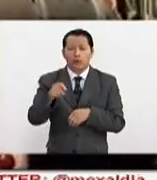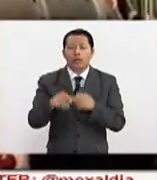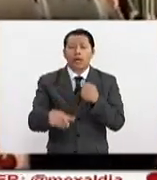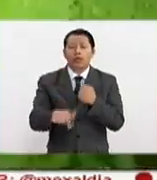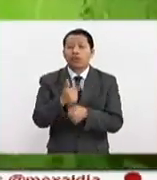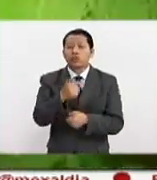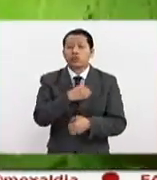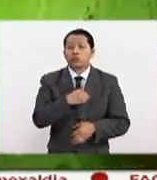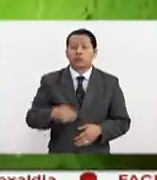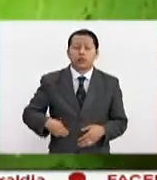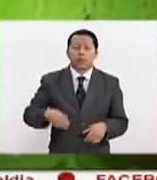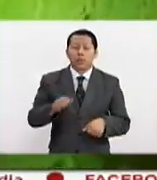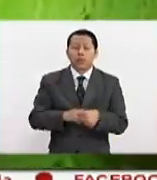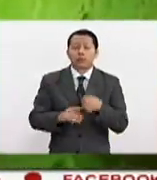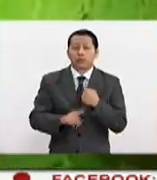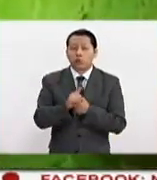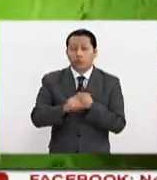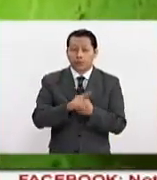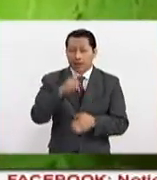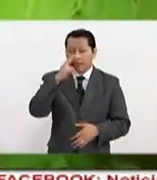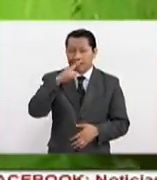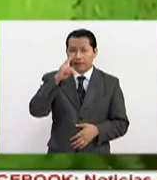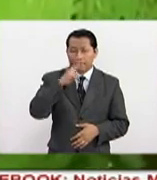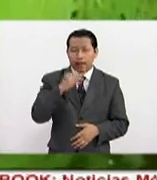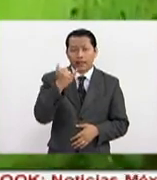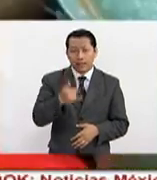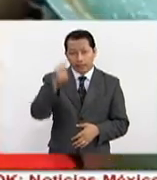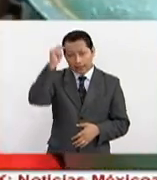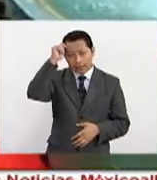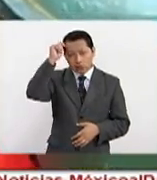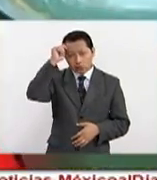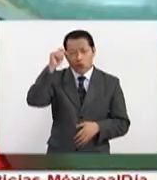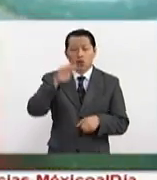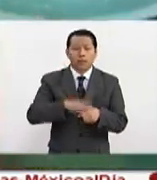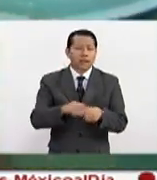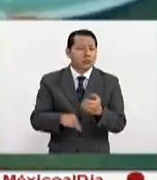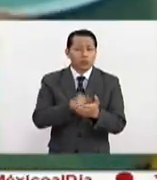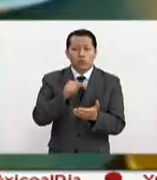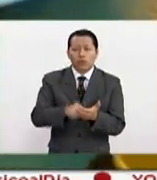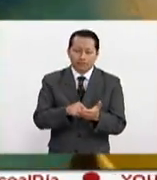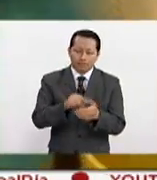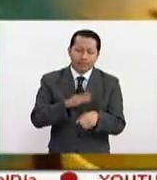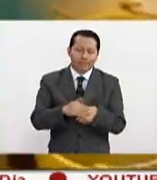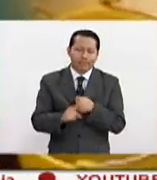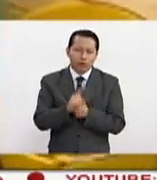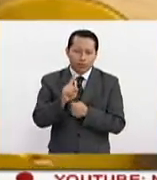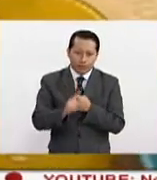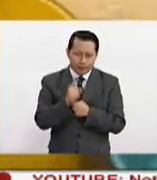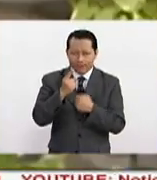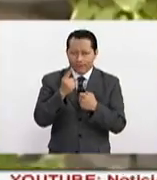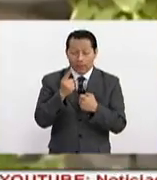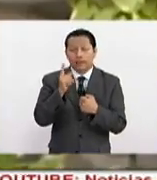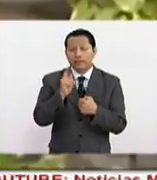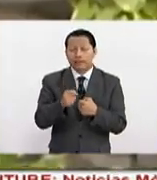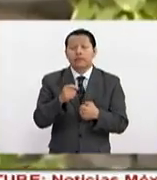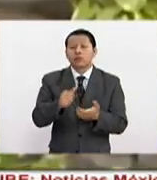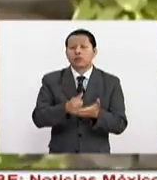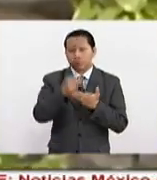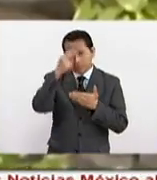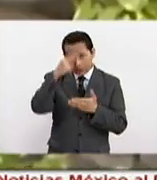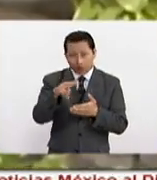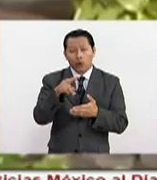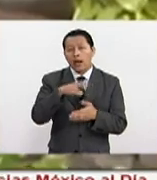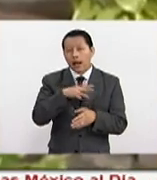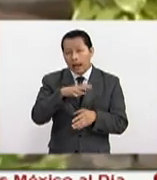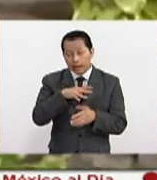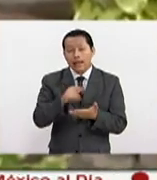los municipios más afectados, siendo Nezahualcóyotl y Texcoco las zonas más perjudicadas. En cuanto a la capital del país, las delegaciones